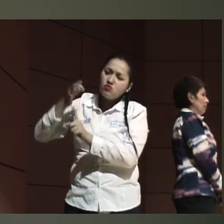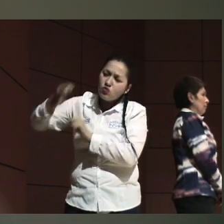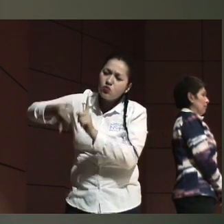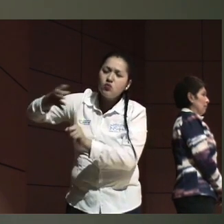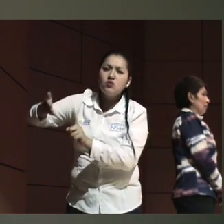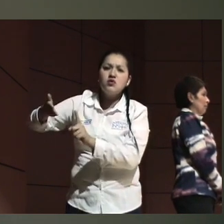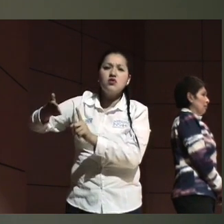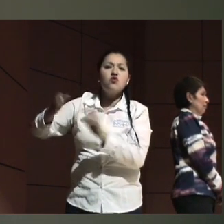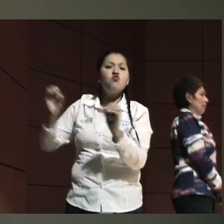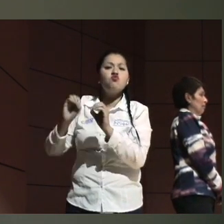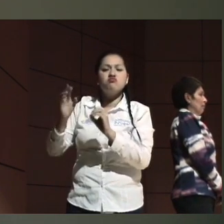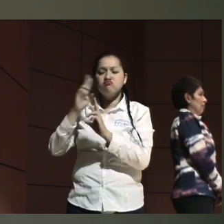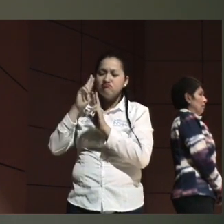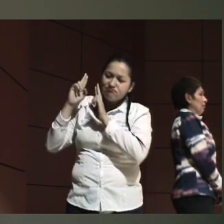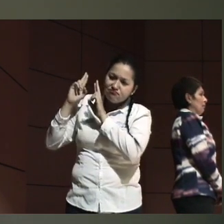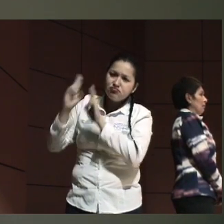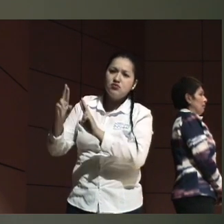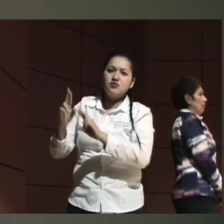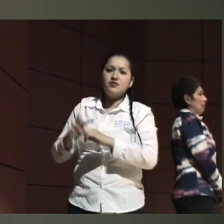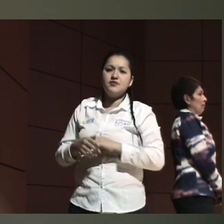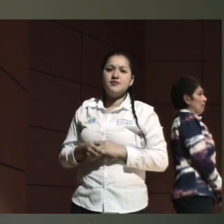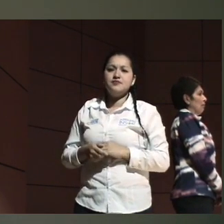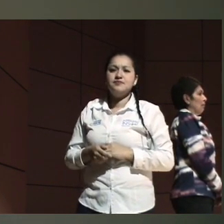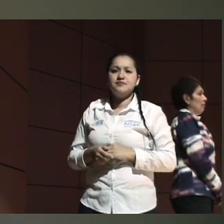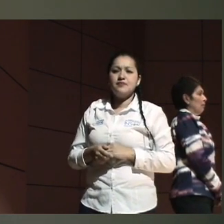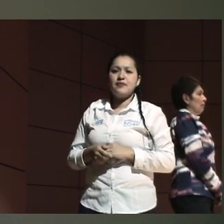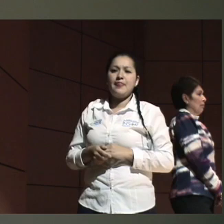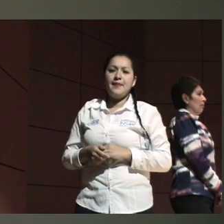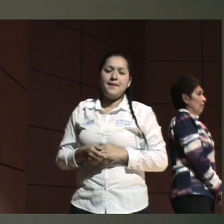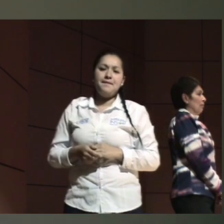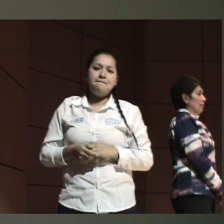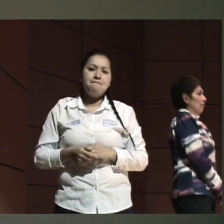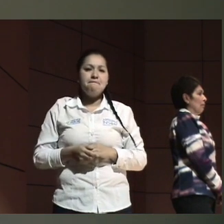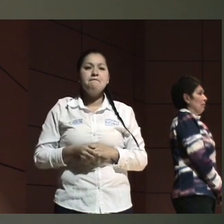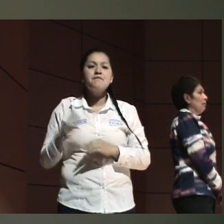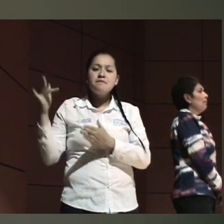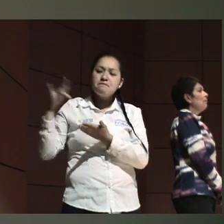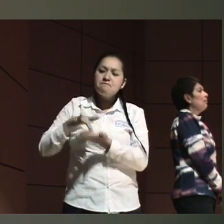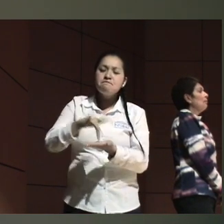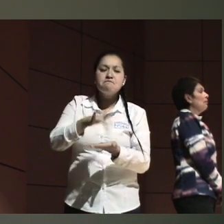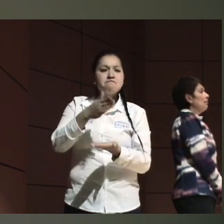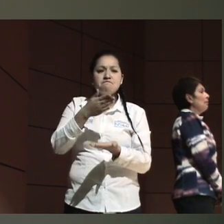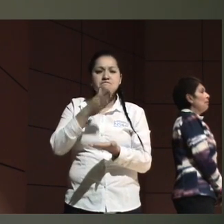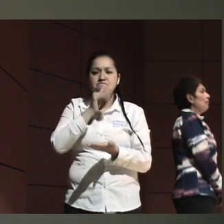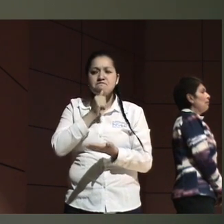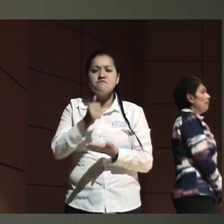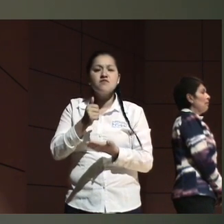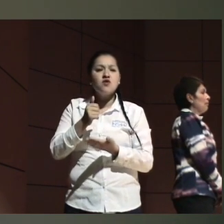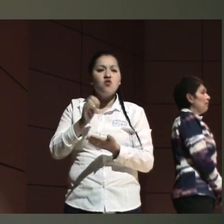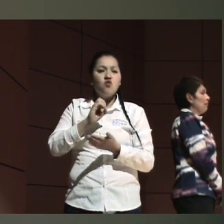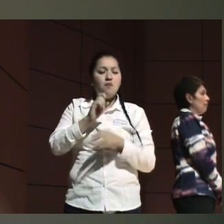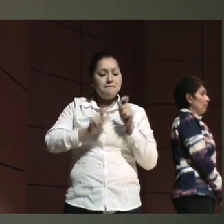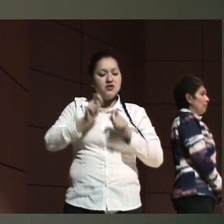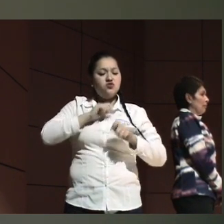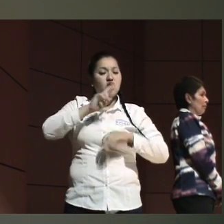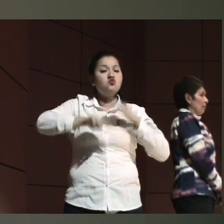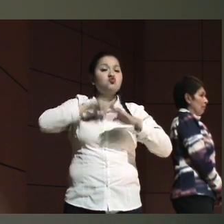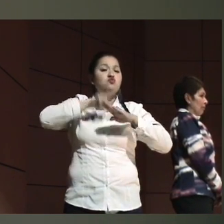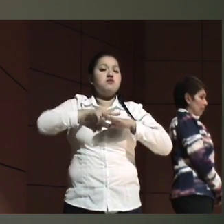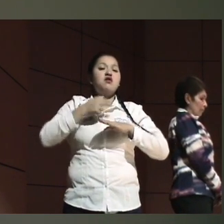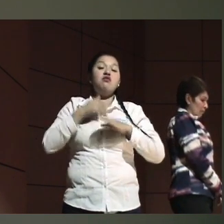decía el doctor ya ir a reconocer porque no es que no existieran o no estuviesen presentes sino que quienes nos llamamos normales decidimos